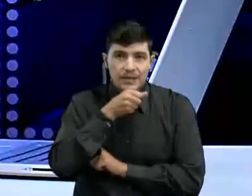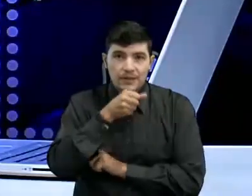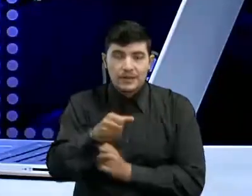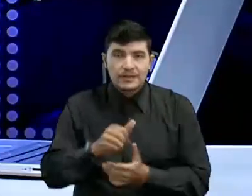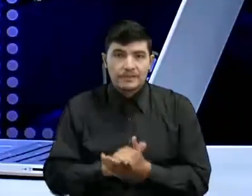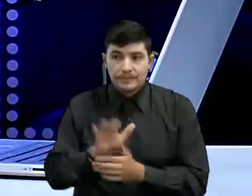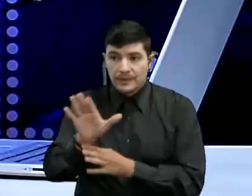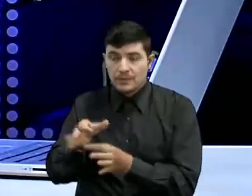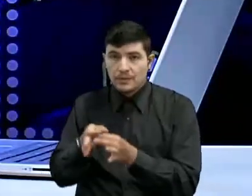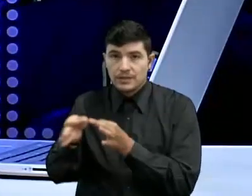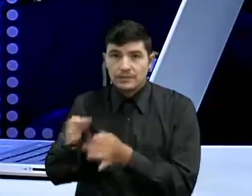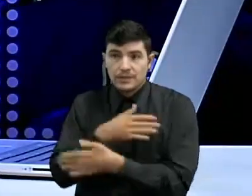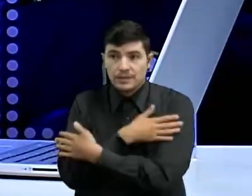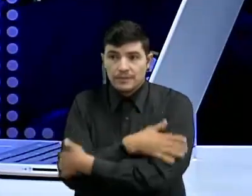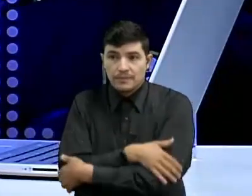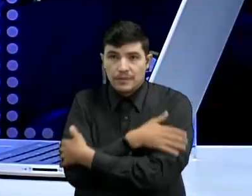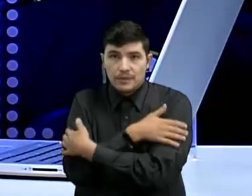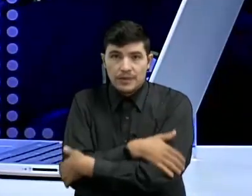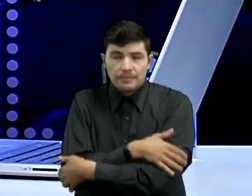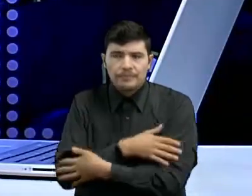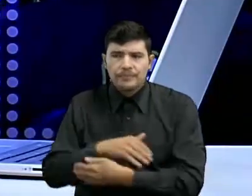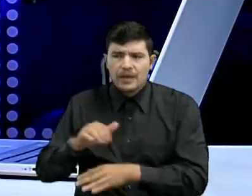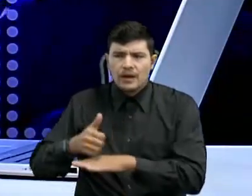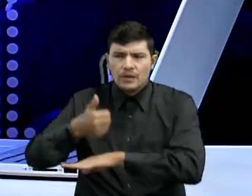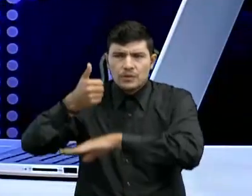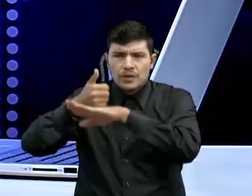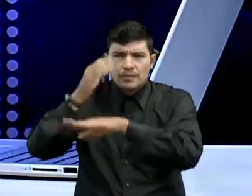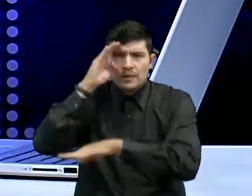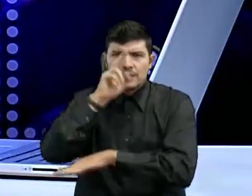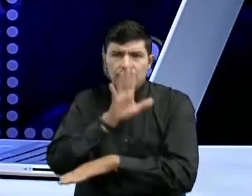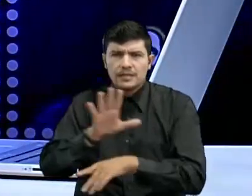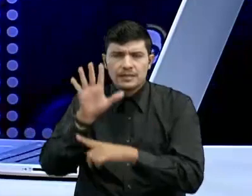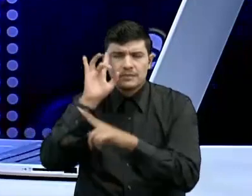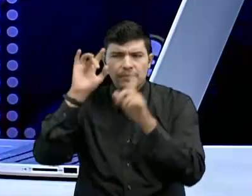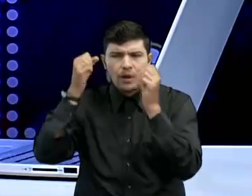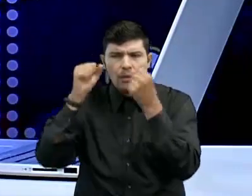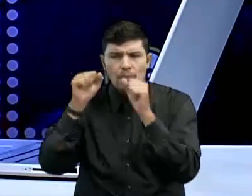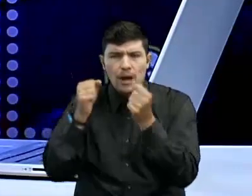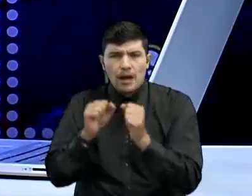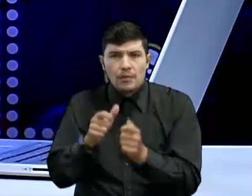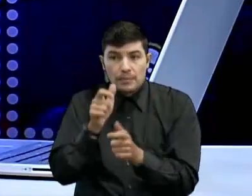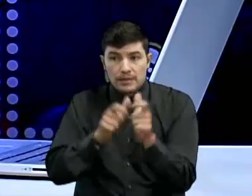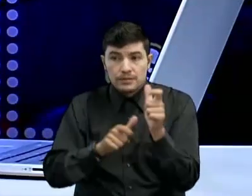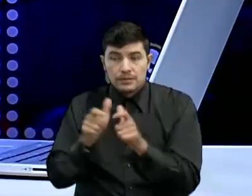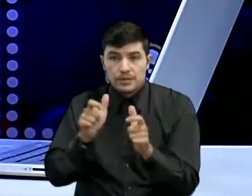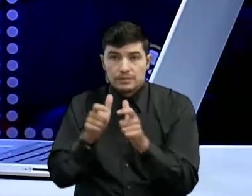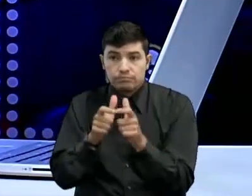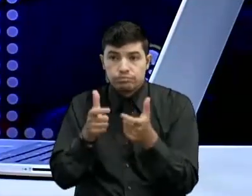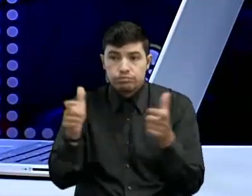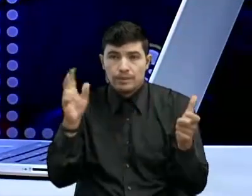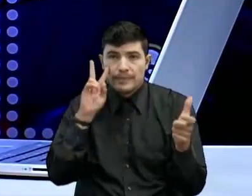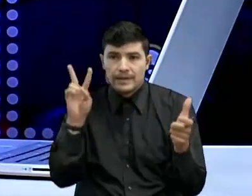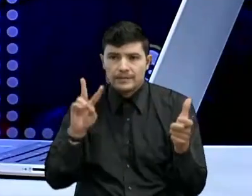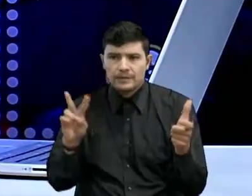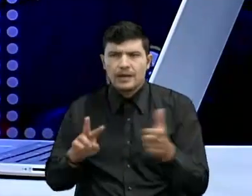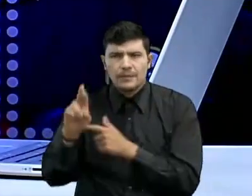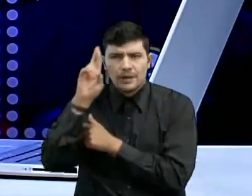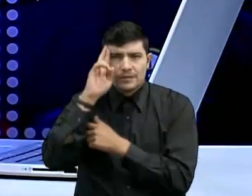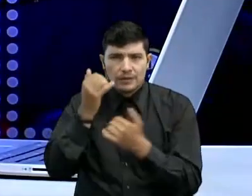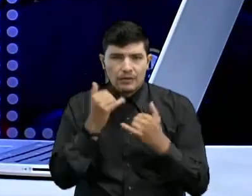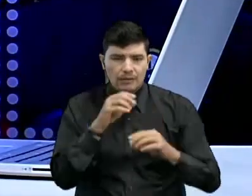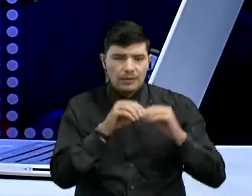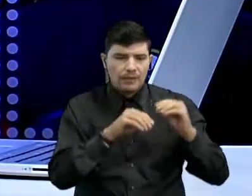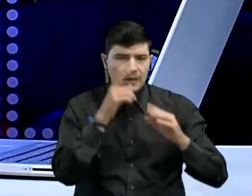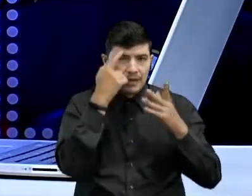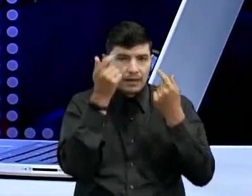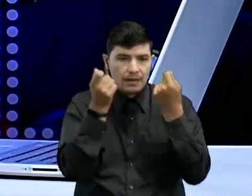En Pamplona, las autoridades están muy preocupadas ante el aumento de migrantes venezolanos, por eso ultiman algunas estrategias